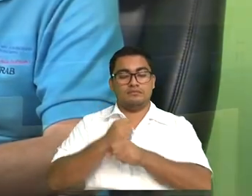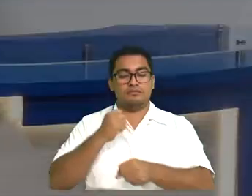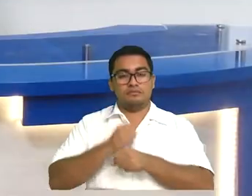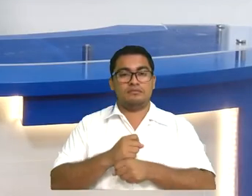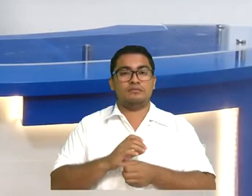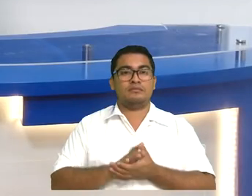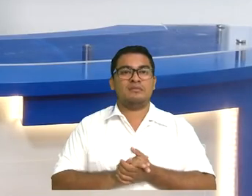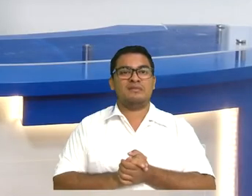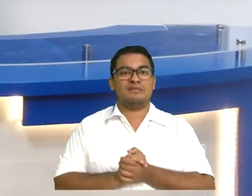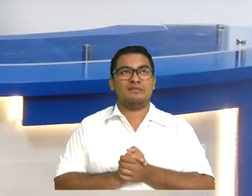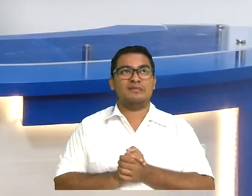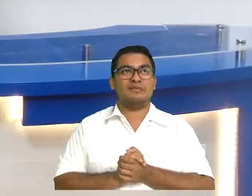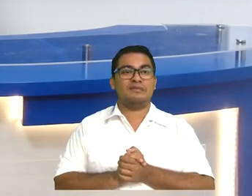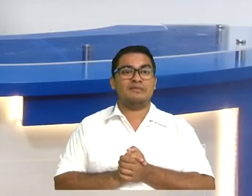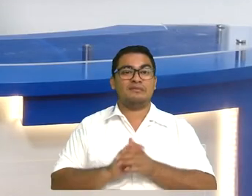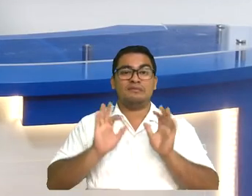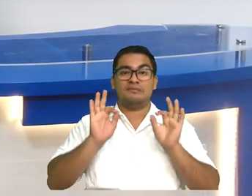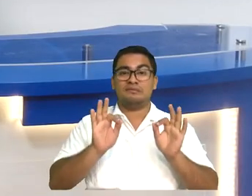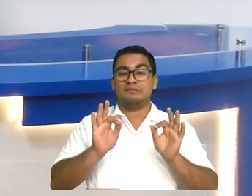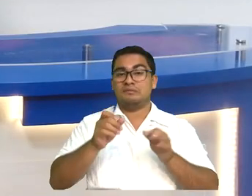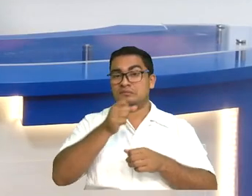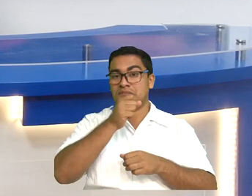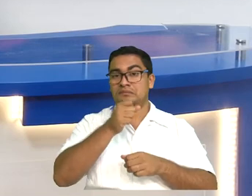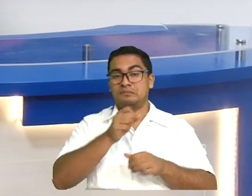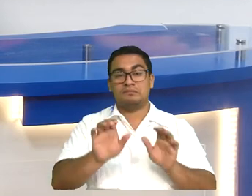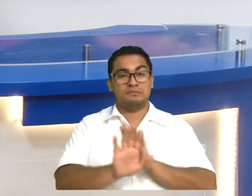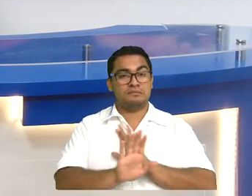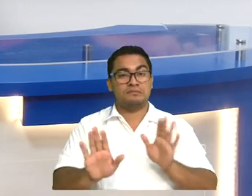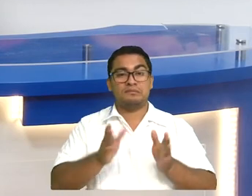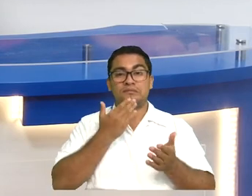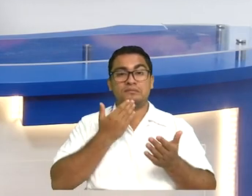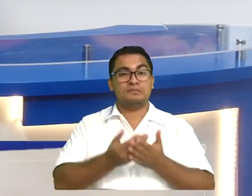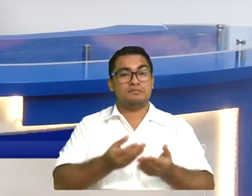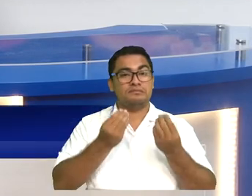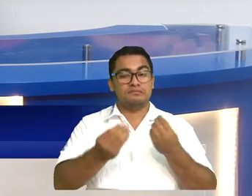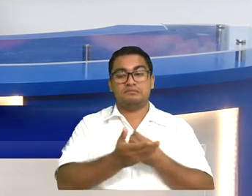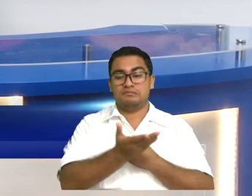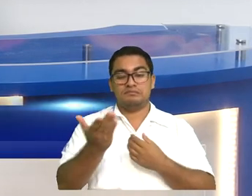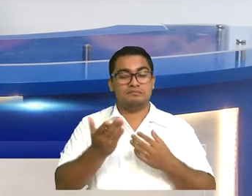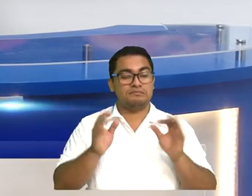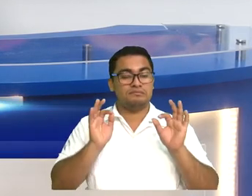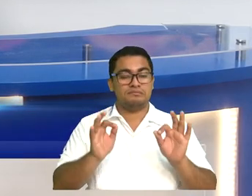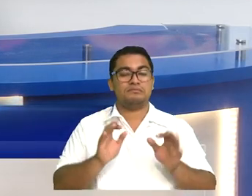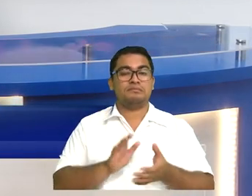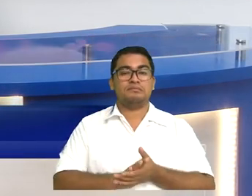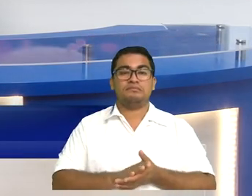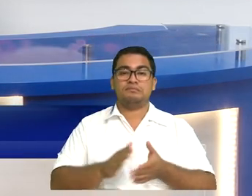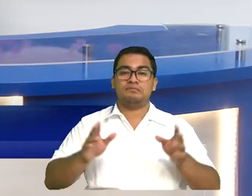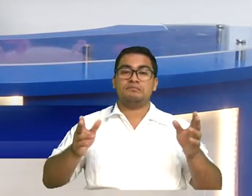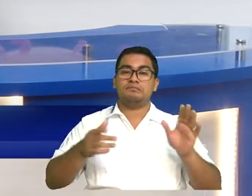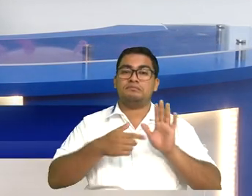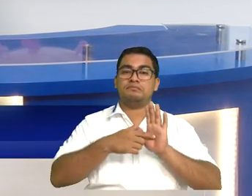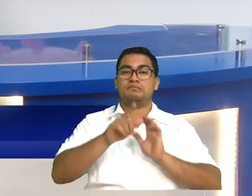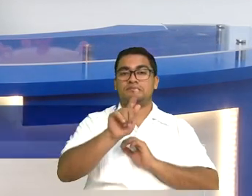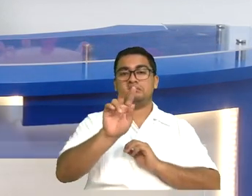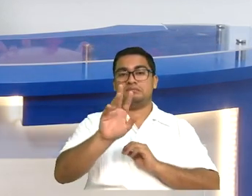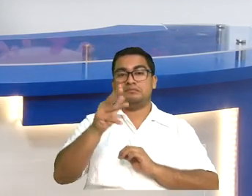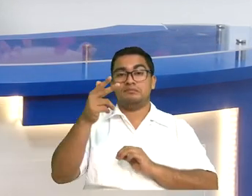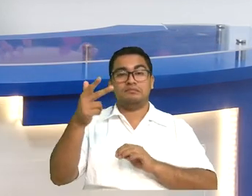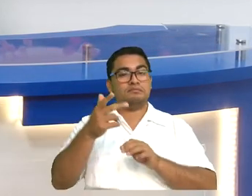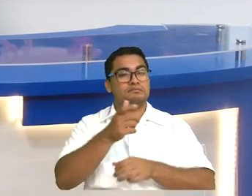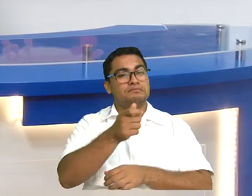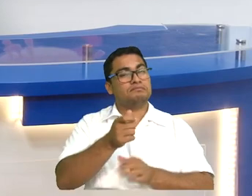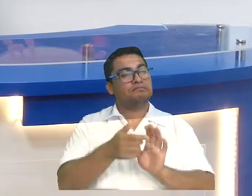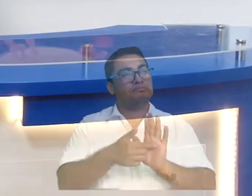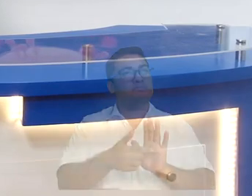Trabajo. Bien, hasta aquí las noticias del día de hoy. Gracias por habernos acompañado. Lo dejamos con la programación de Canal